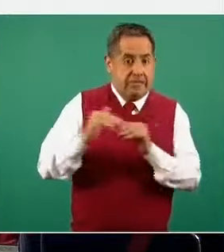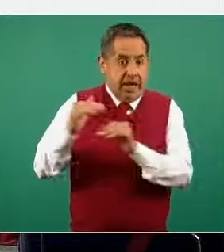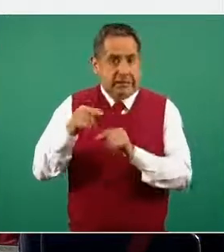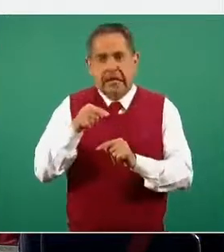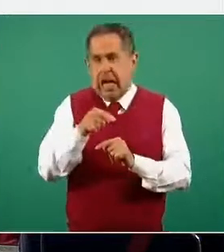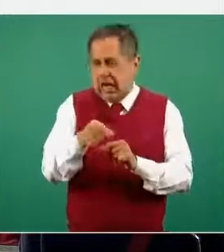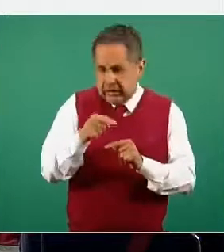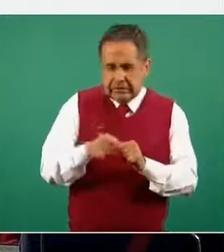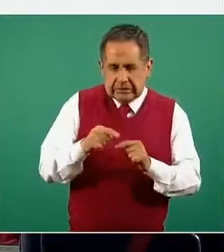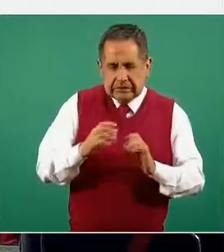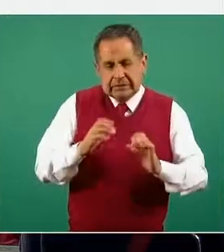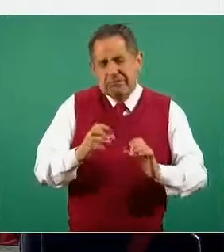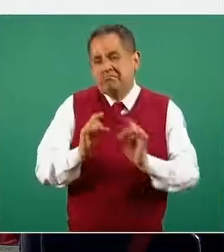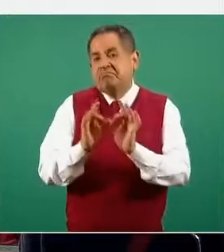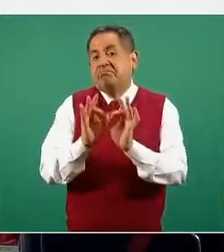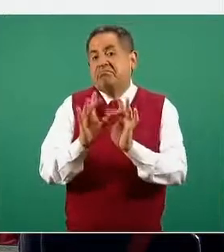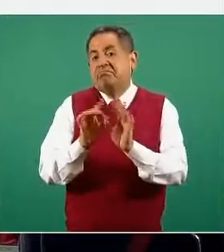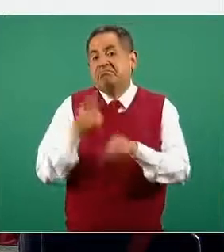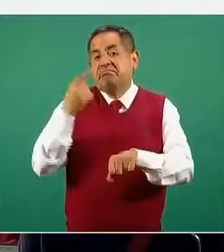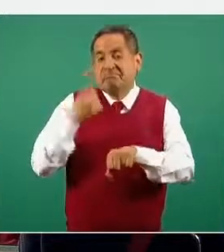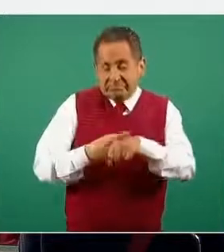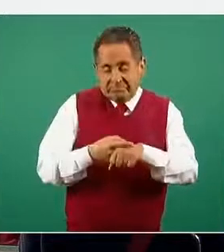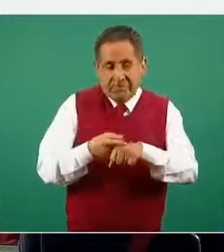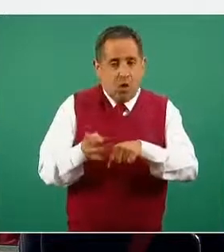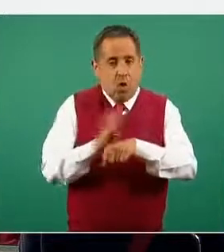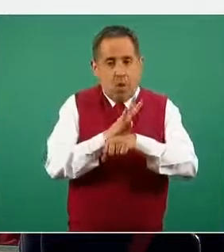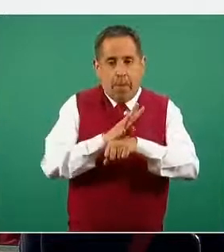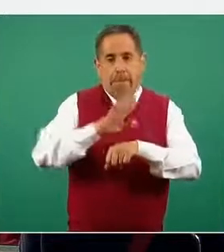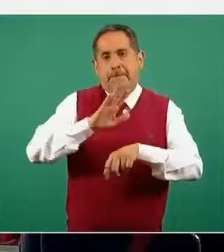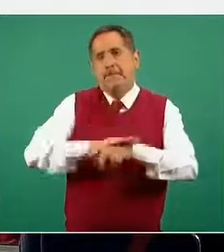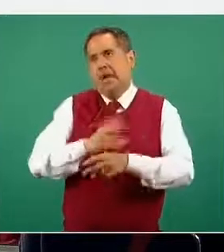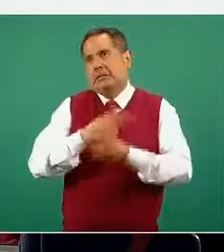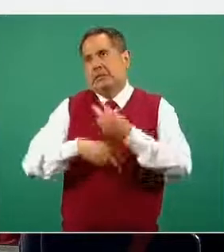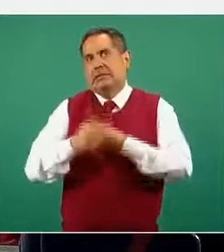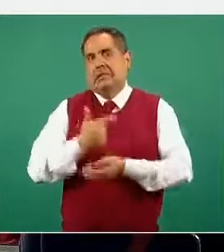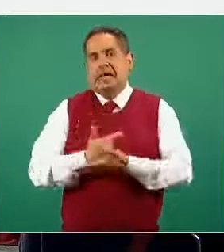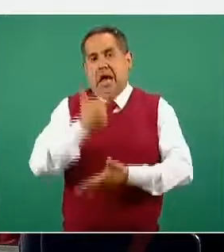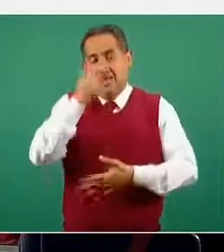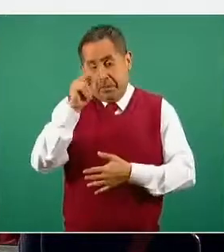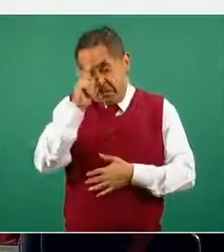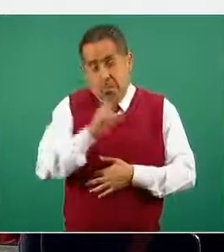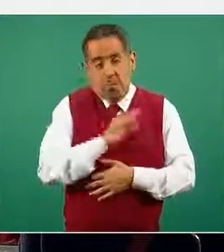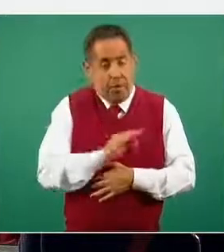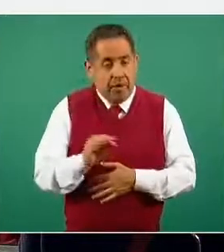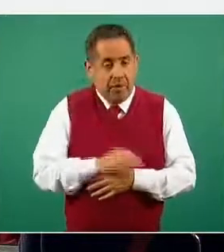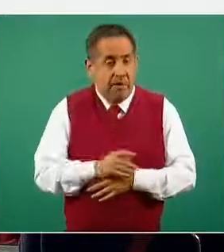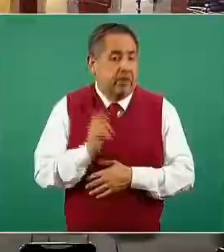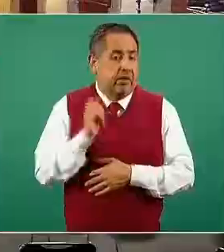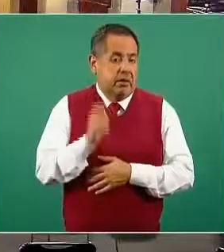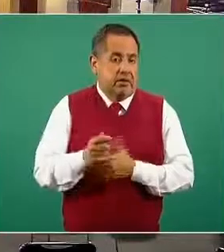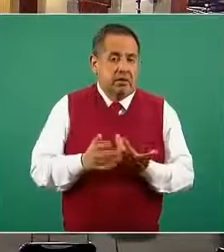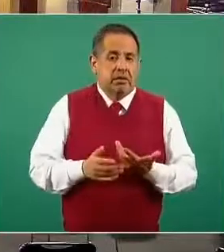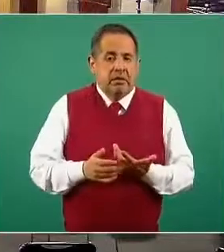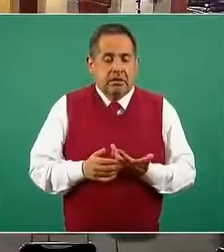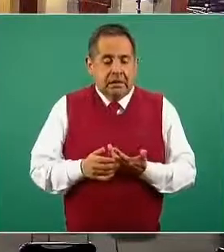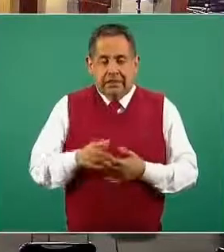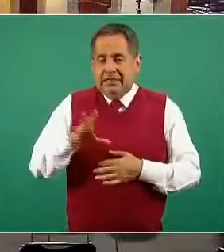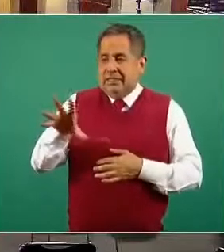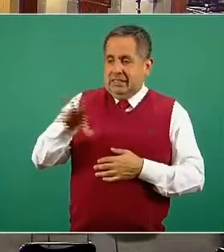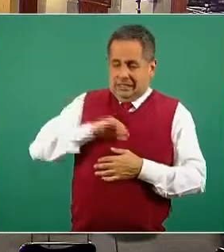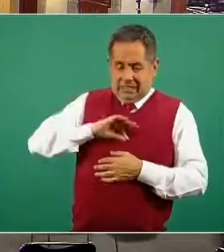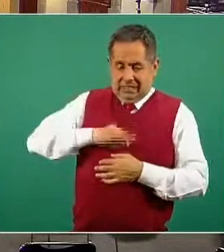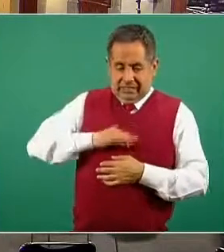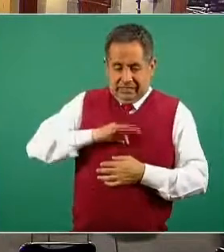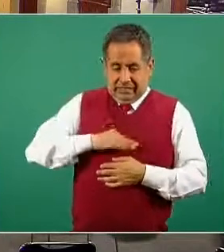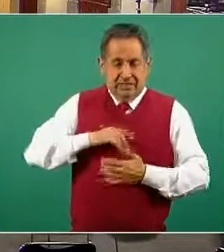un riesgo de enfermedad por COVID más grave incluso se ha asociado la infección por COVID